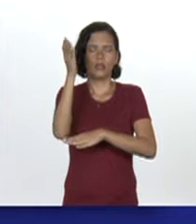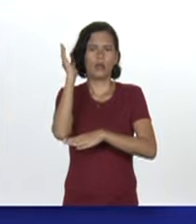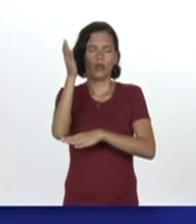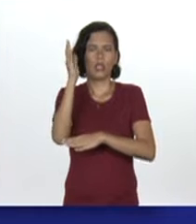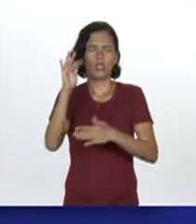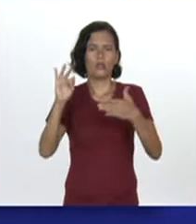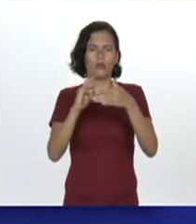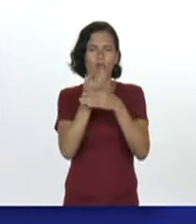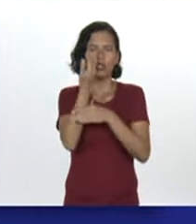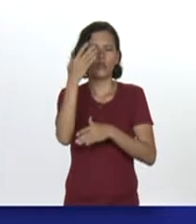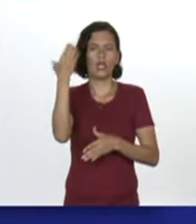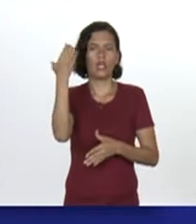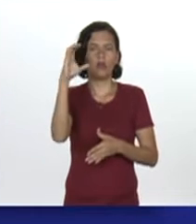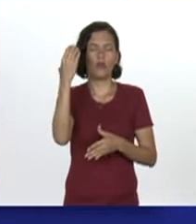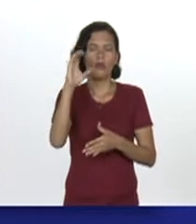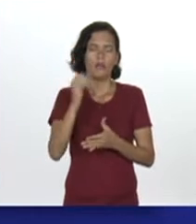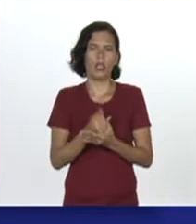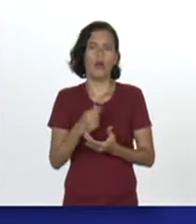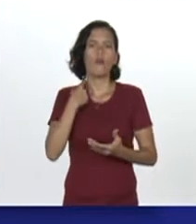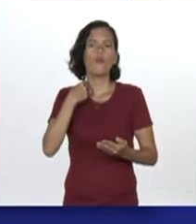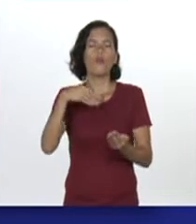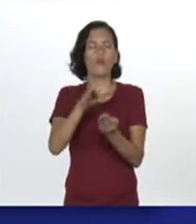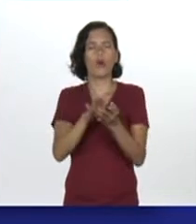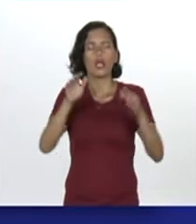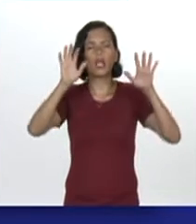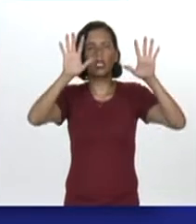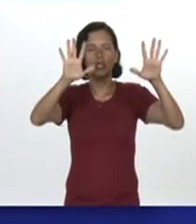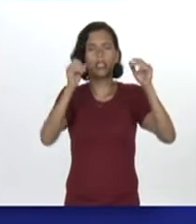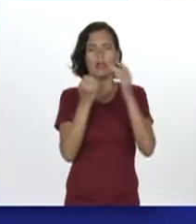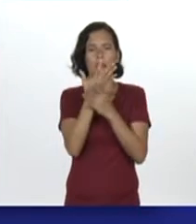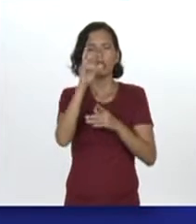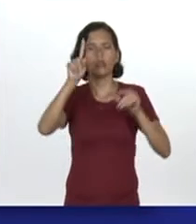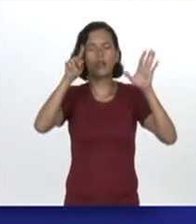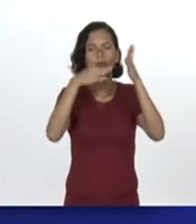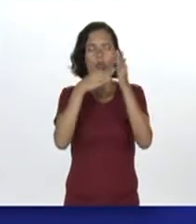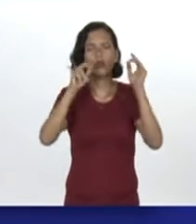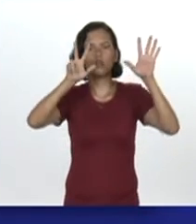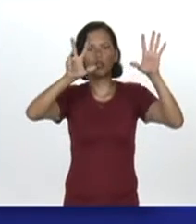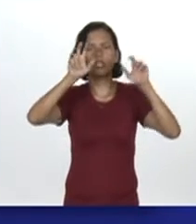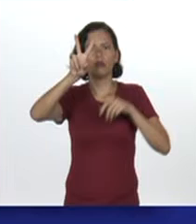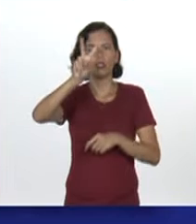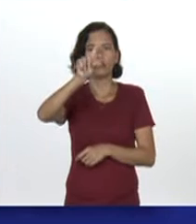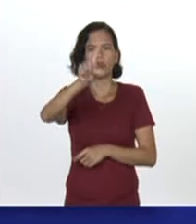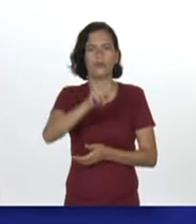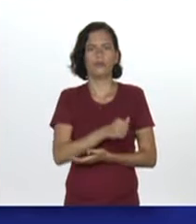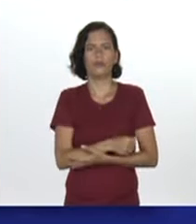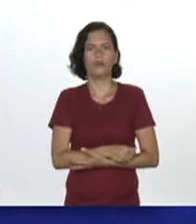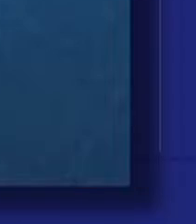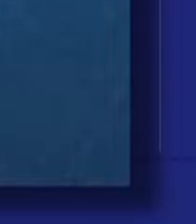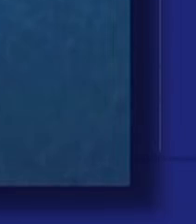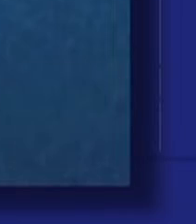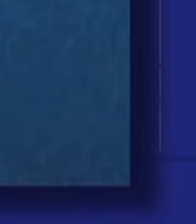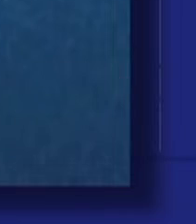Congreso Fundacional de Colombia. Murió el 10 de marzo de 1821.